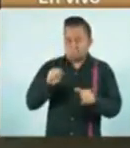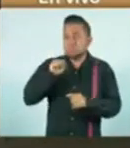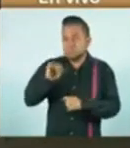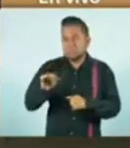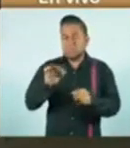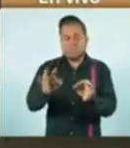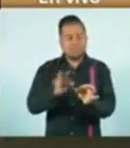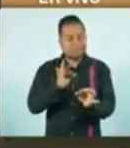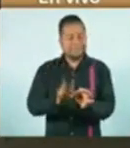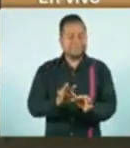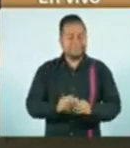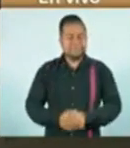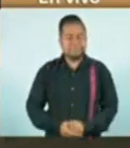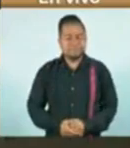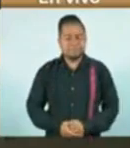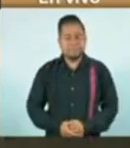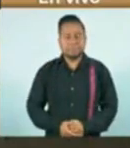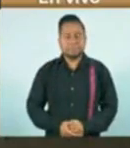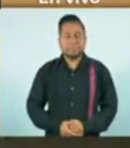pudo.